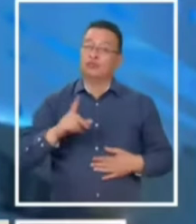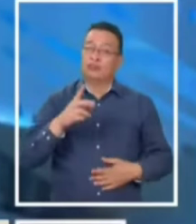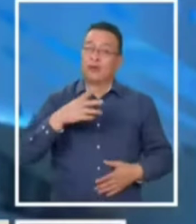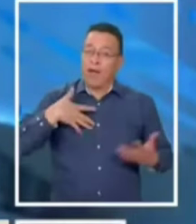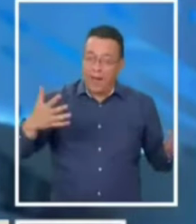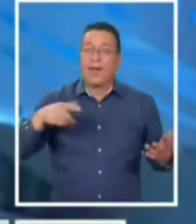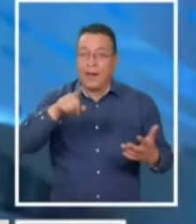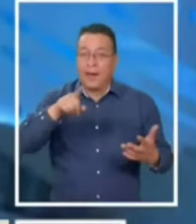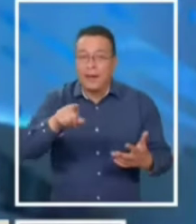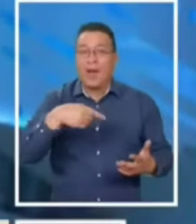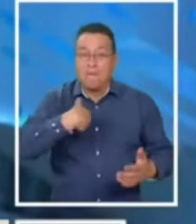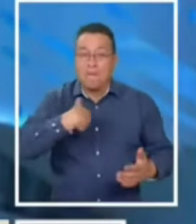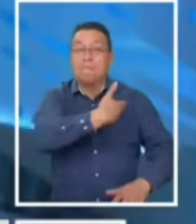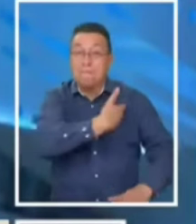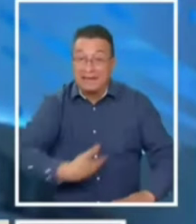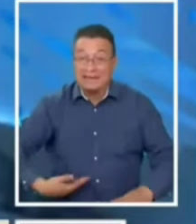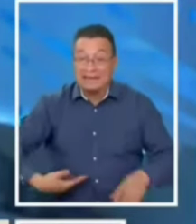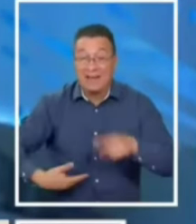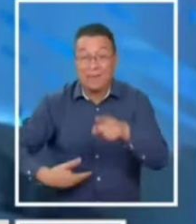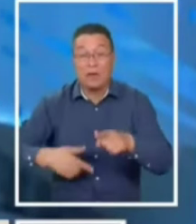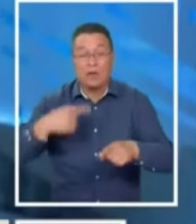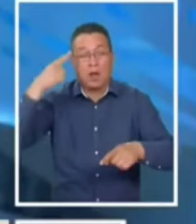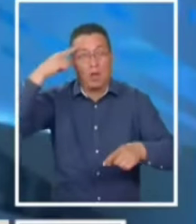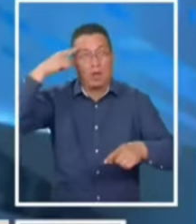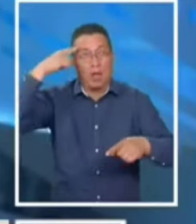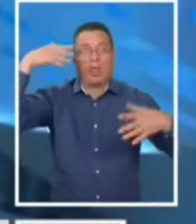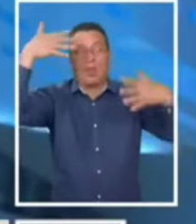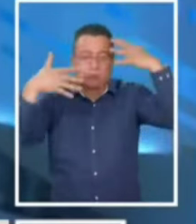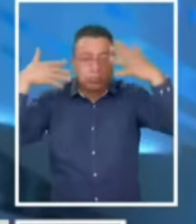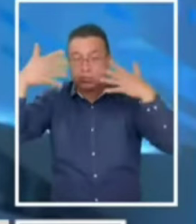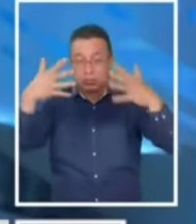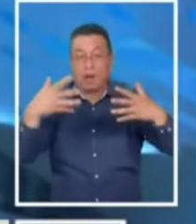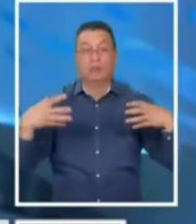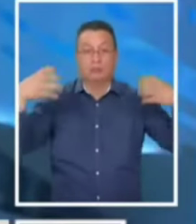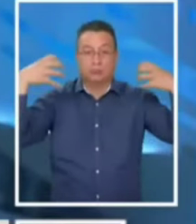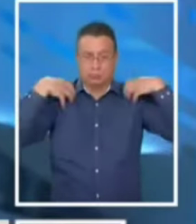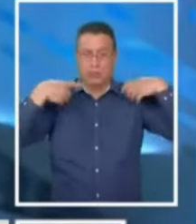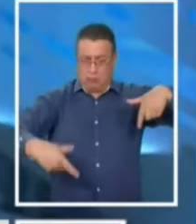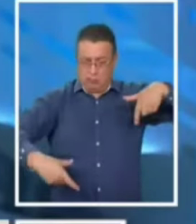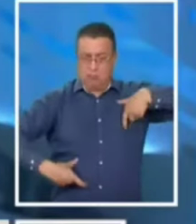ver o sea yo creo que el presidente pierde el norte de el cargo que está ejerciendo